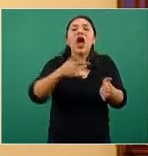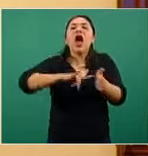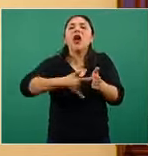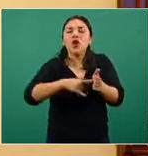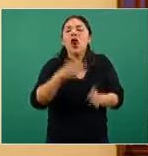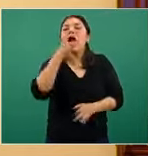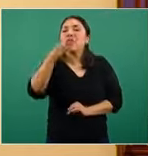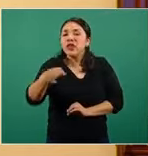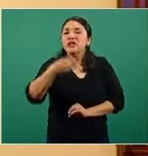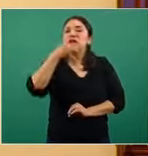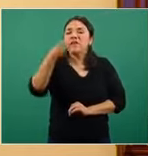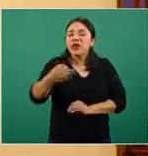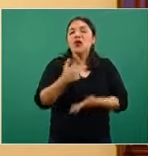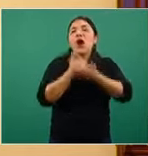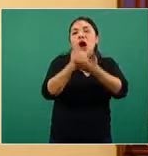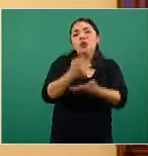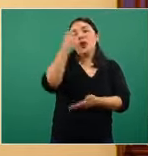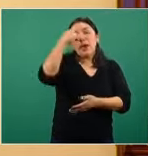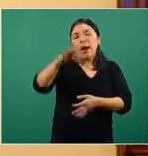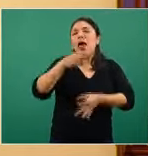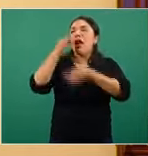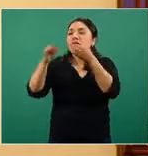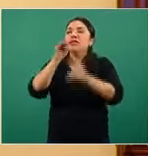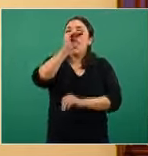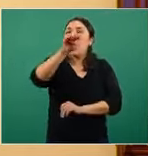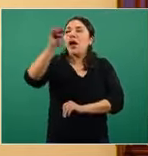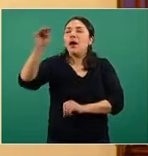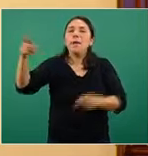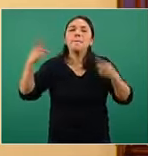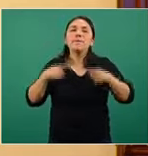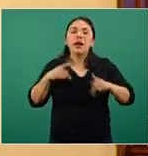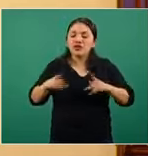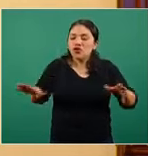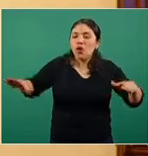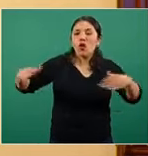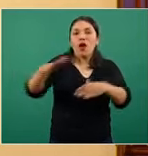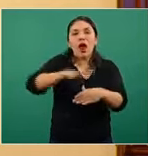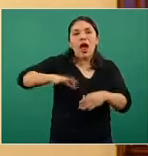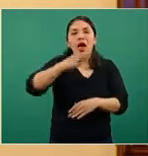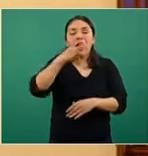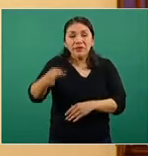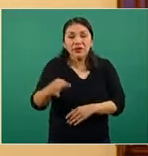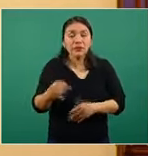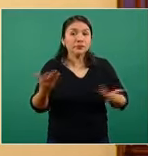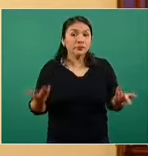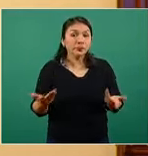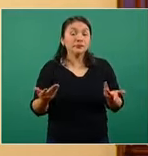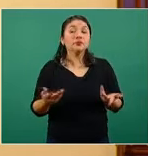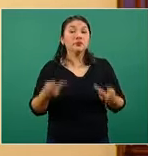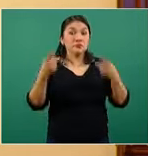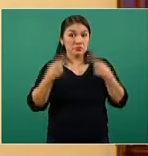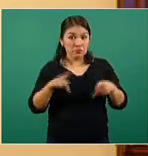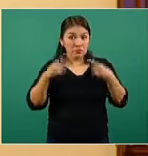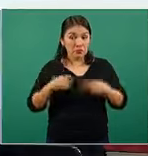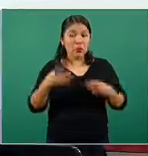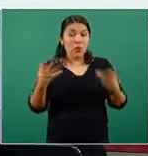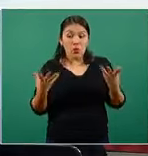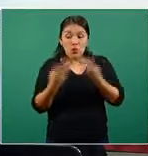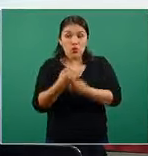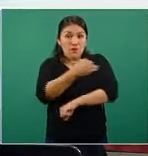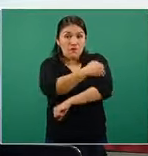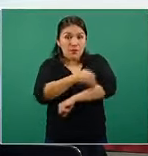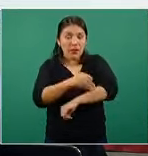estas personas ayudan a hacer la difusión en su misma comunidad. Obviamente, los integrantes de las familias